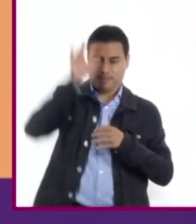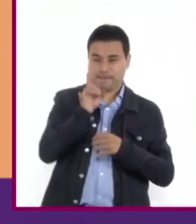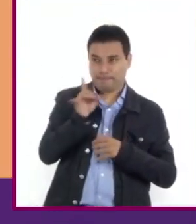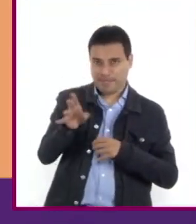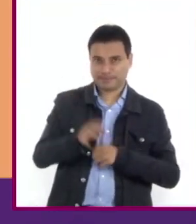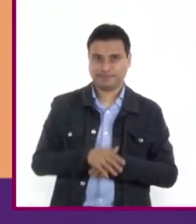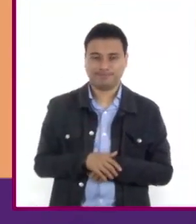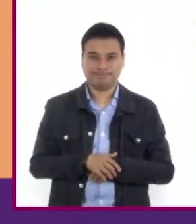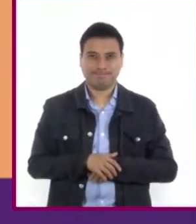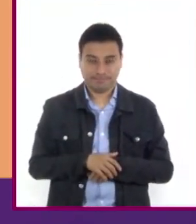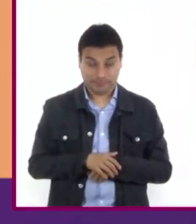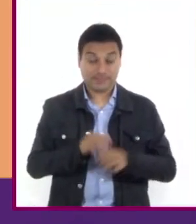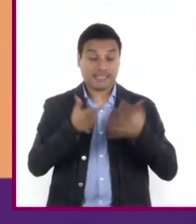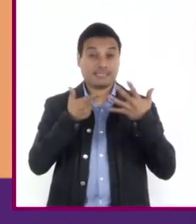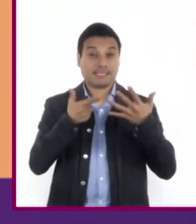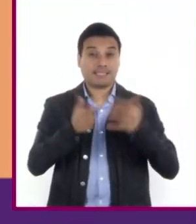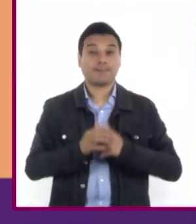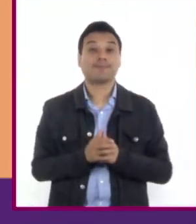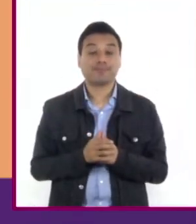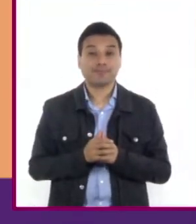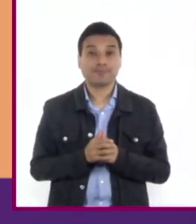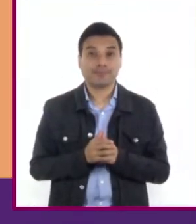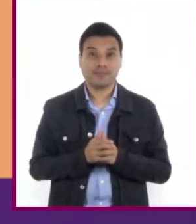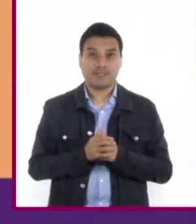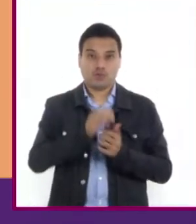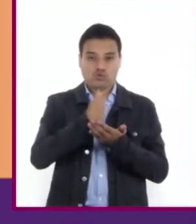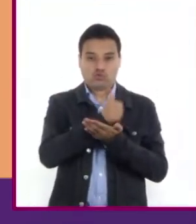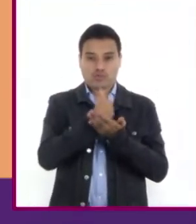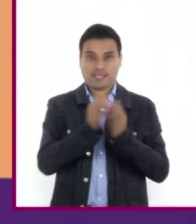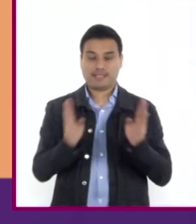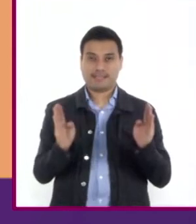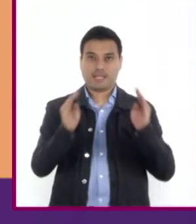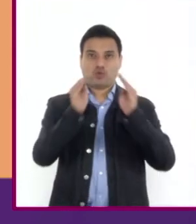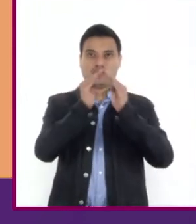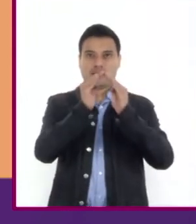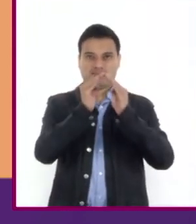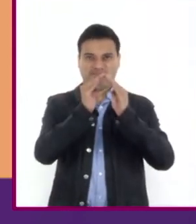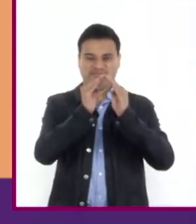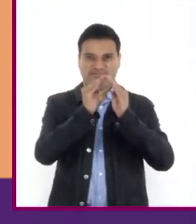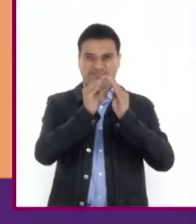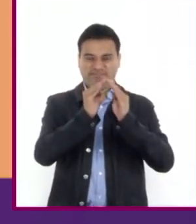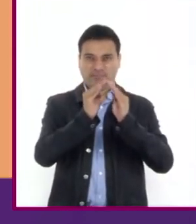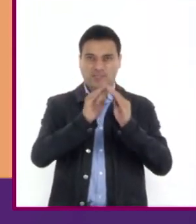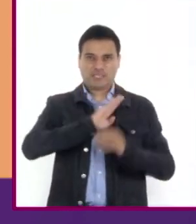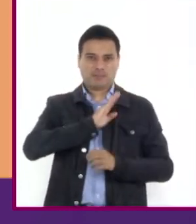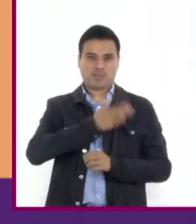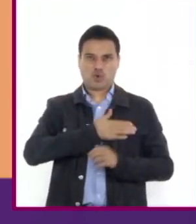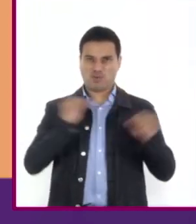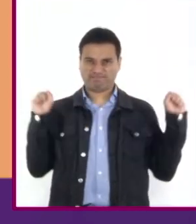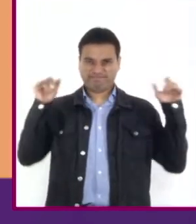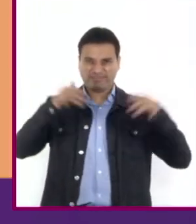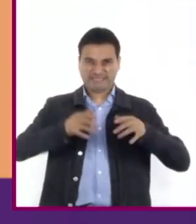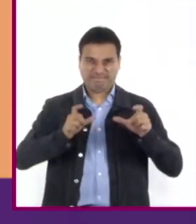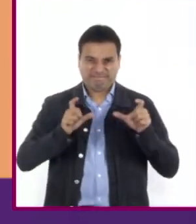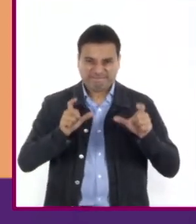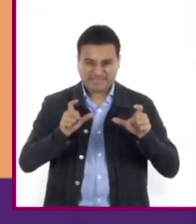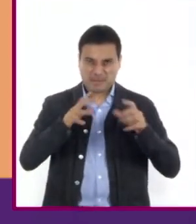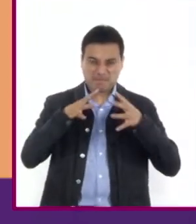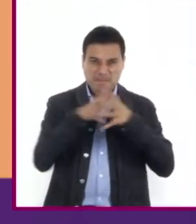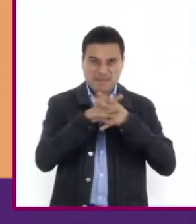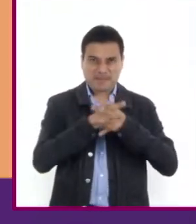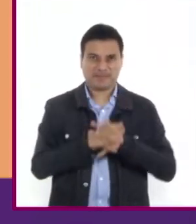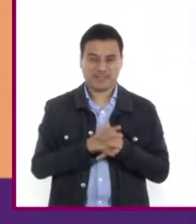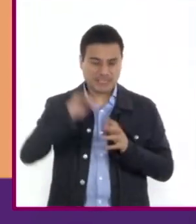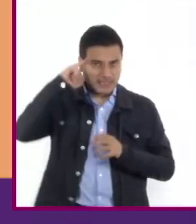de Veracruz. 7. Sitio de Tenochtitlan, donde los mexicas resistieron al asedio español y de sus